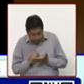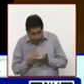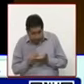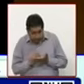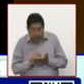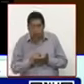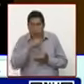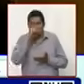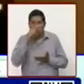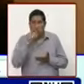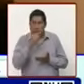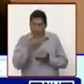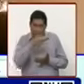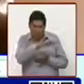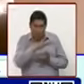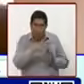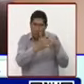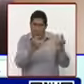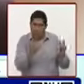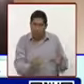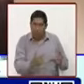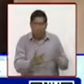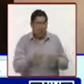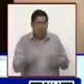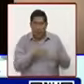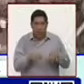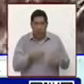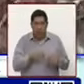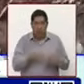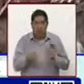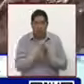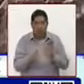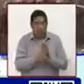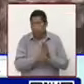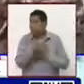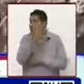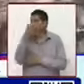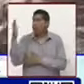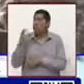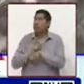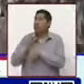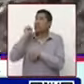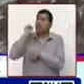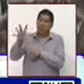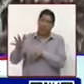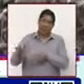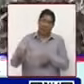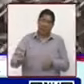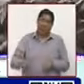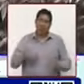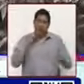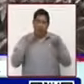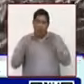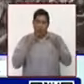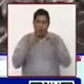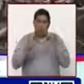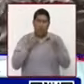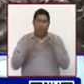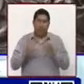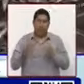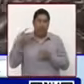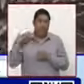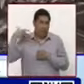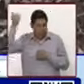una incursión ilegal o un asentamiento, de manera inmediata tienen la obligación de poder reportar ante